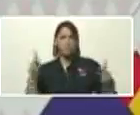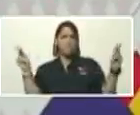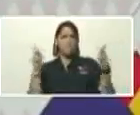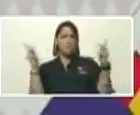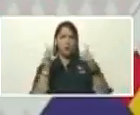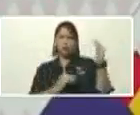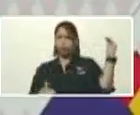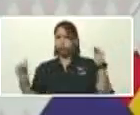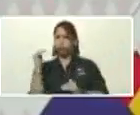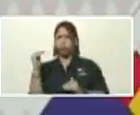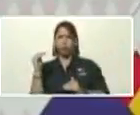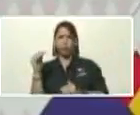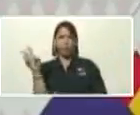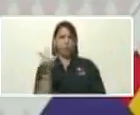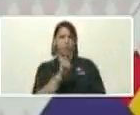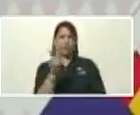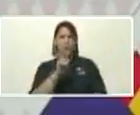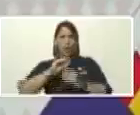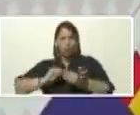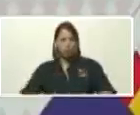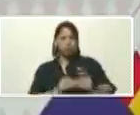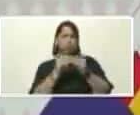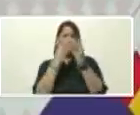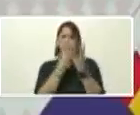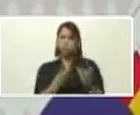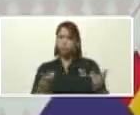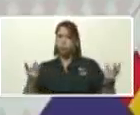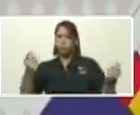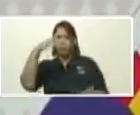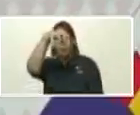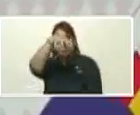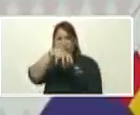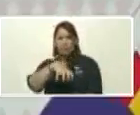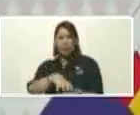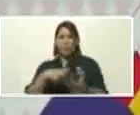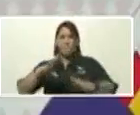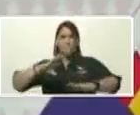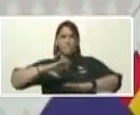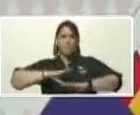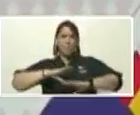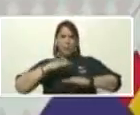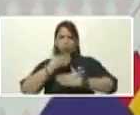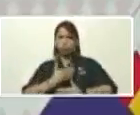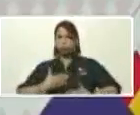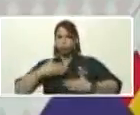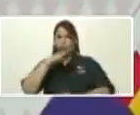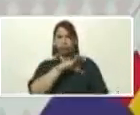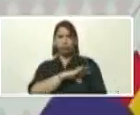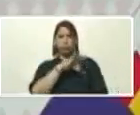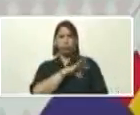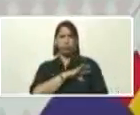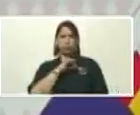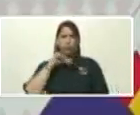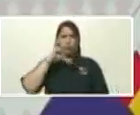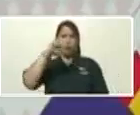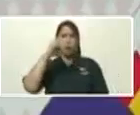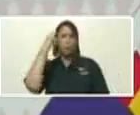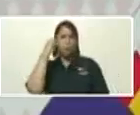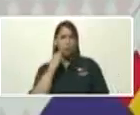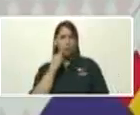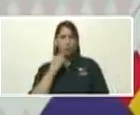prosperidad. Venezuela va a la recuperación del estado de bienestar social del socialismo bolivariano.